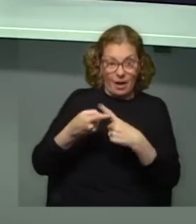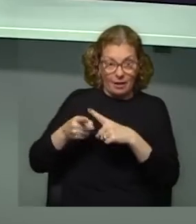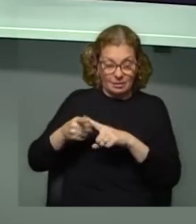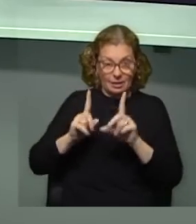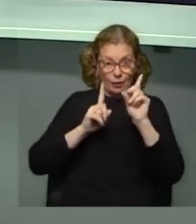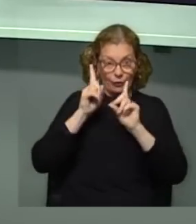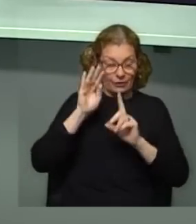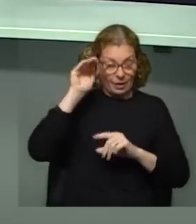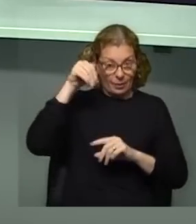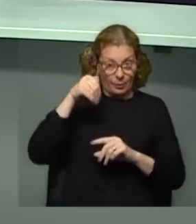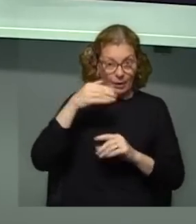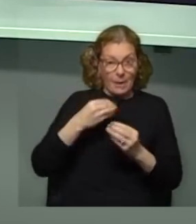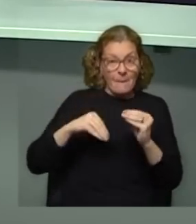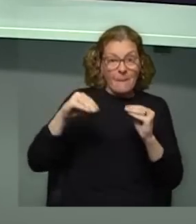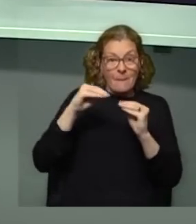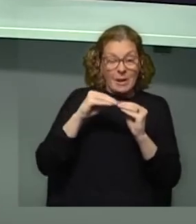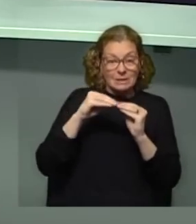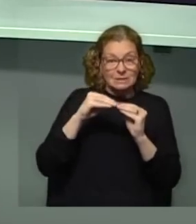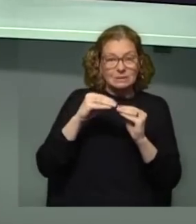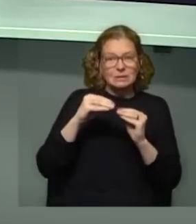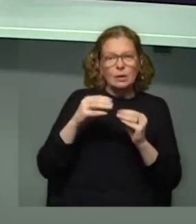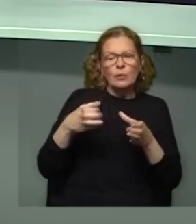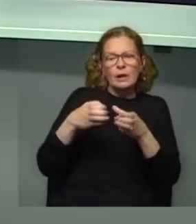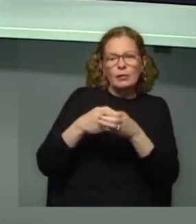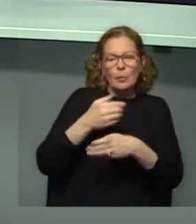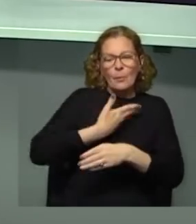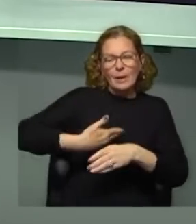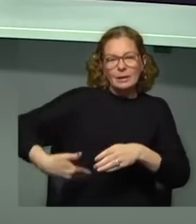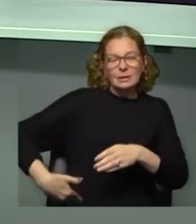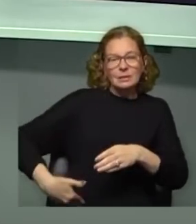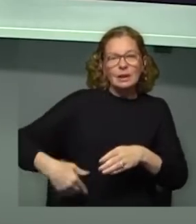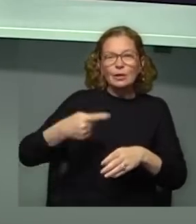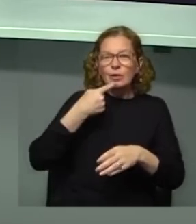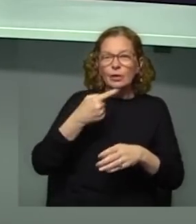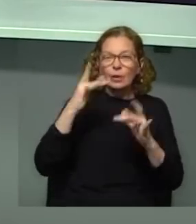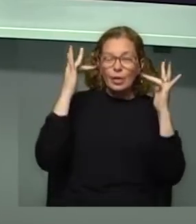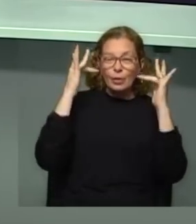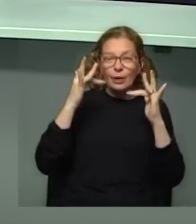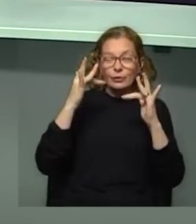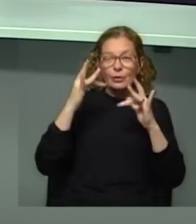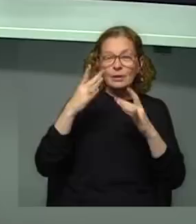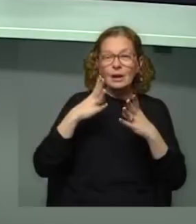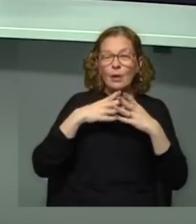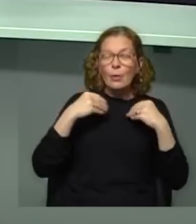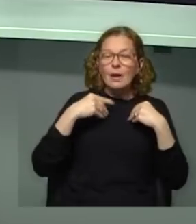de la Universidad de la República en simultáneo la federación uruguaya de magisterio trabajadores de Educación primaria está en conflicto desde el fin de semana